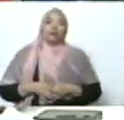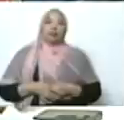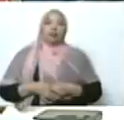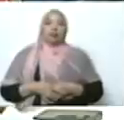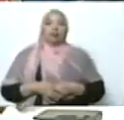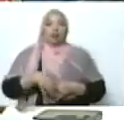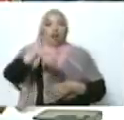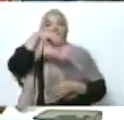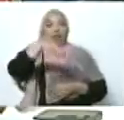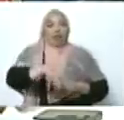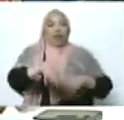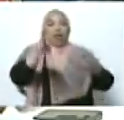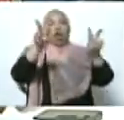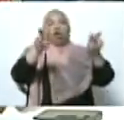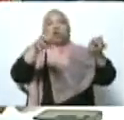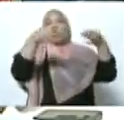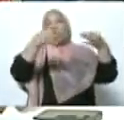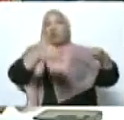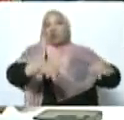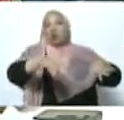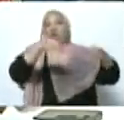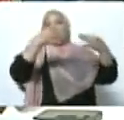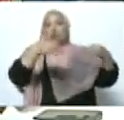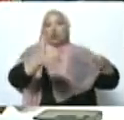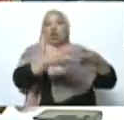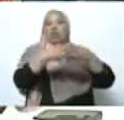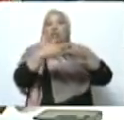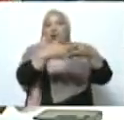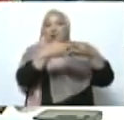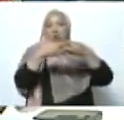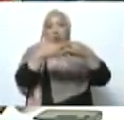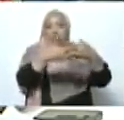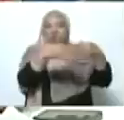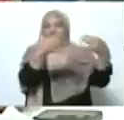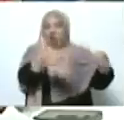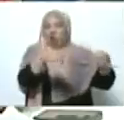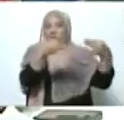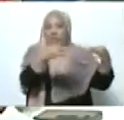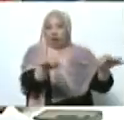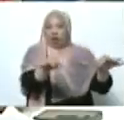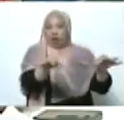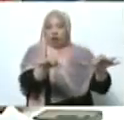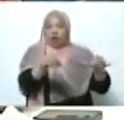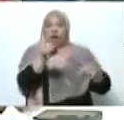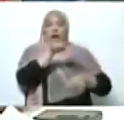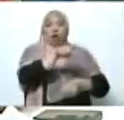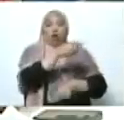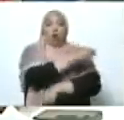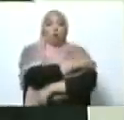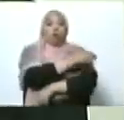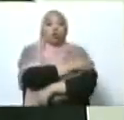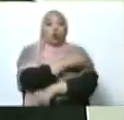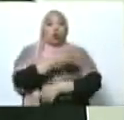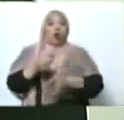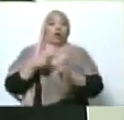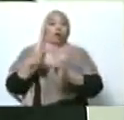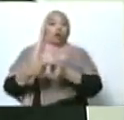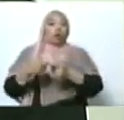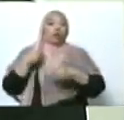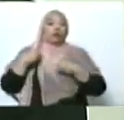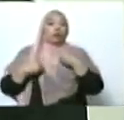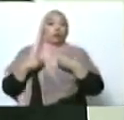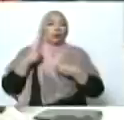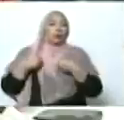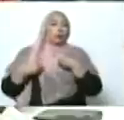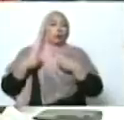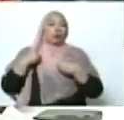al estatus normal que ocurre en Estados Unidos. Estarían muy preocupados ellos, muy preocupados. Imagínate que alguien en